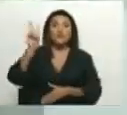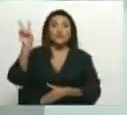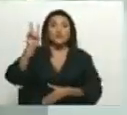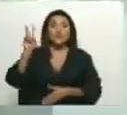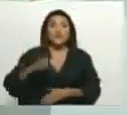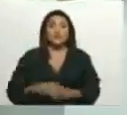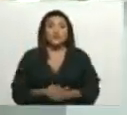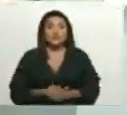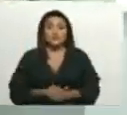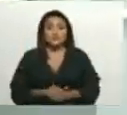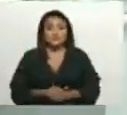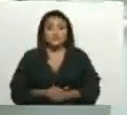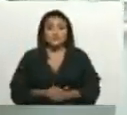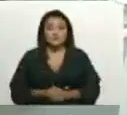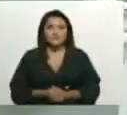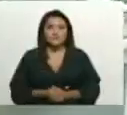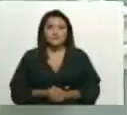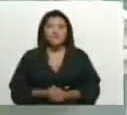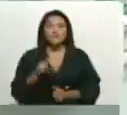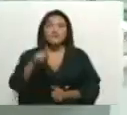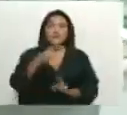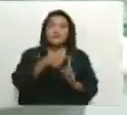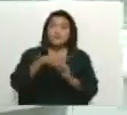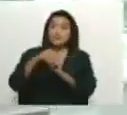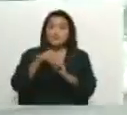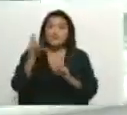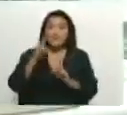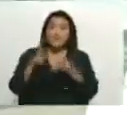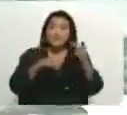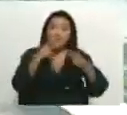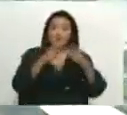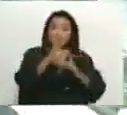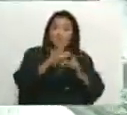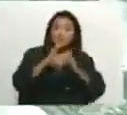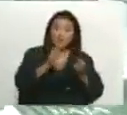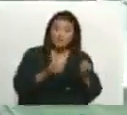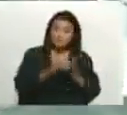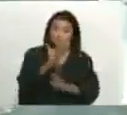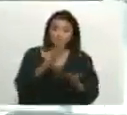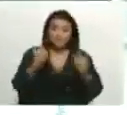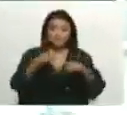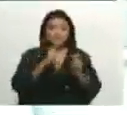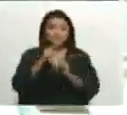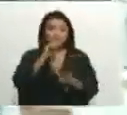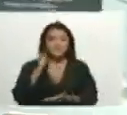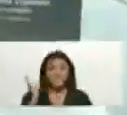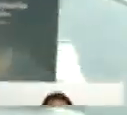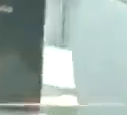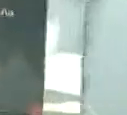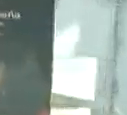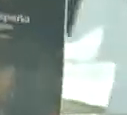estamos enalteciendo lo positivo de la venezolanidad con políticas culturales. Nayfer Suárez, La Noticia.